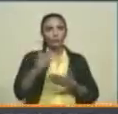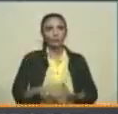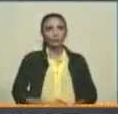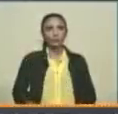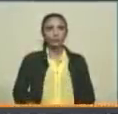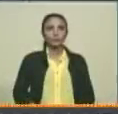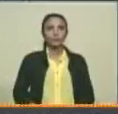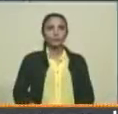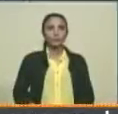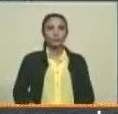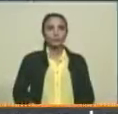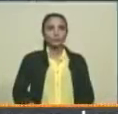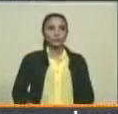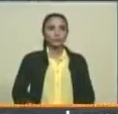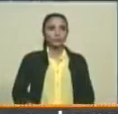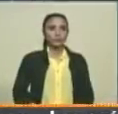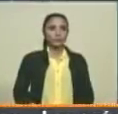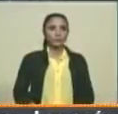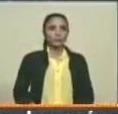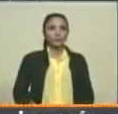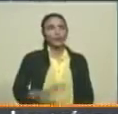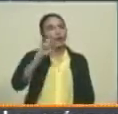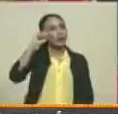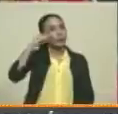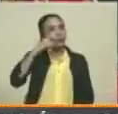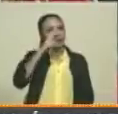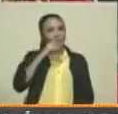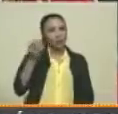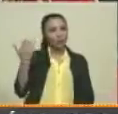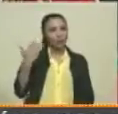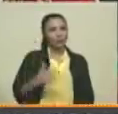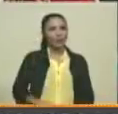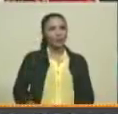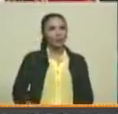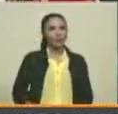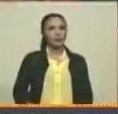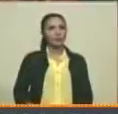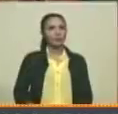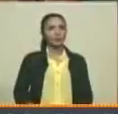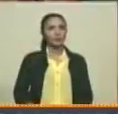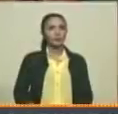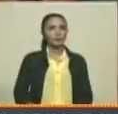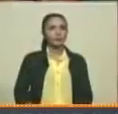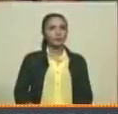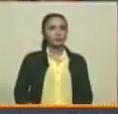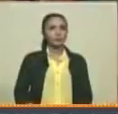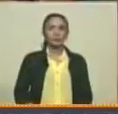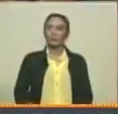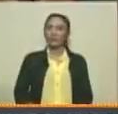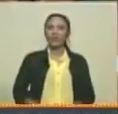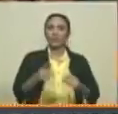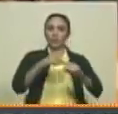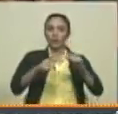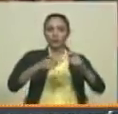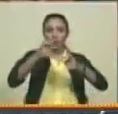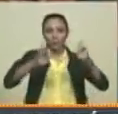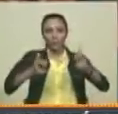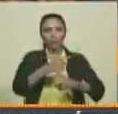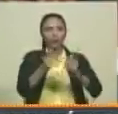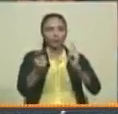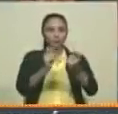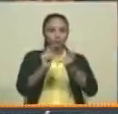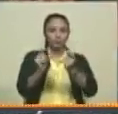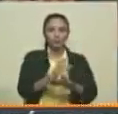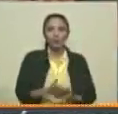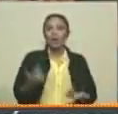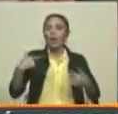presidente. Recuérdense que el año pasado conversamos el almirante Ceballos, usted y mi persona, sobre